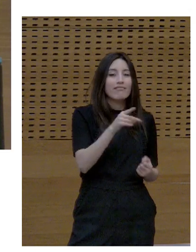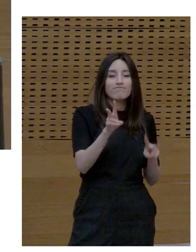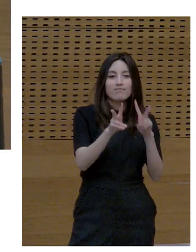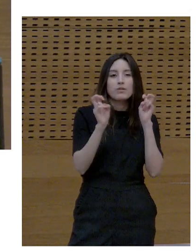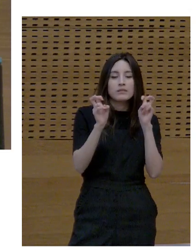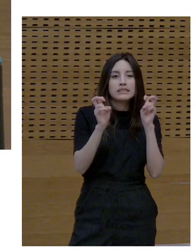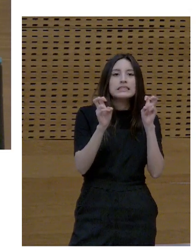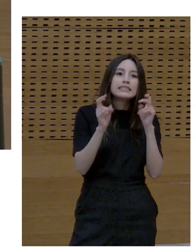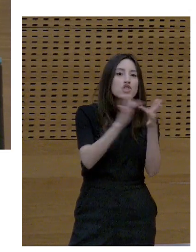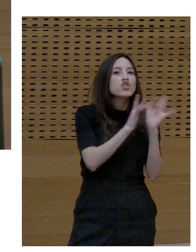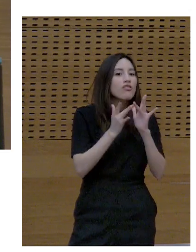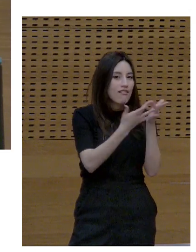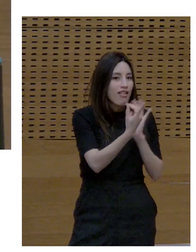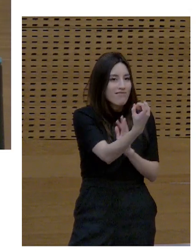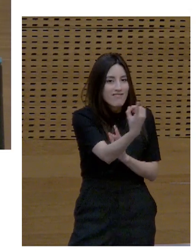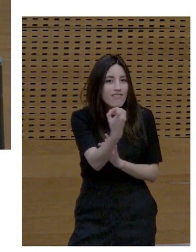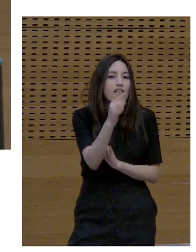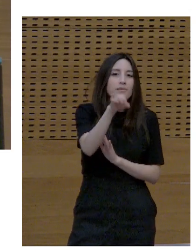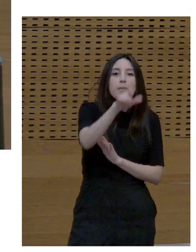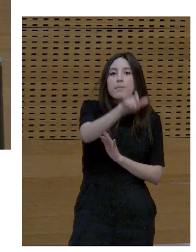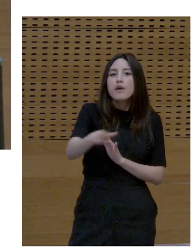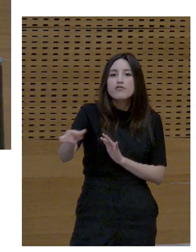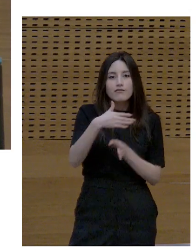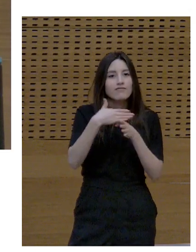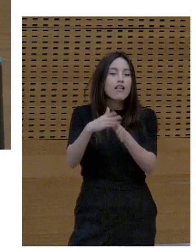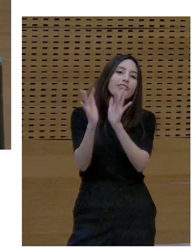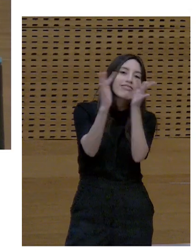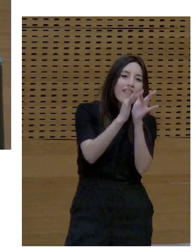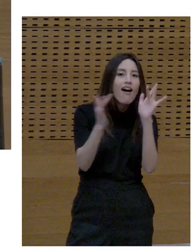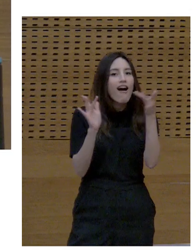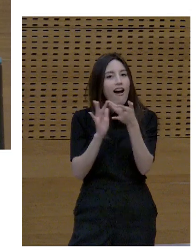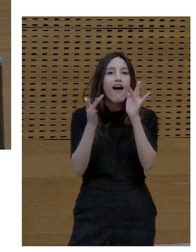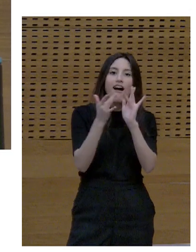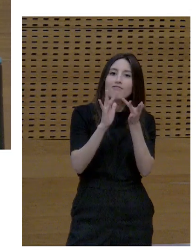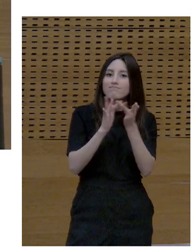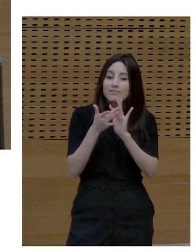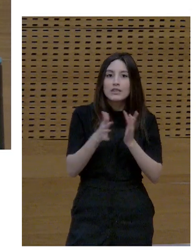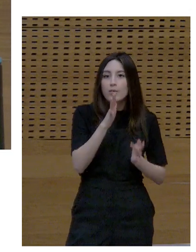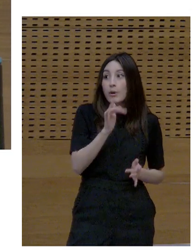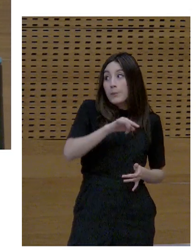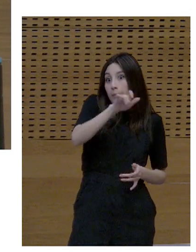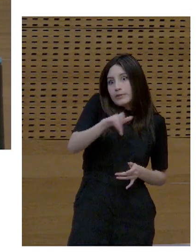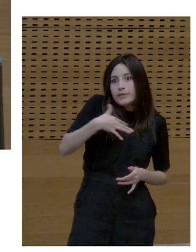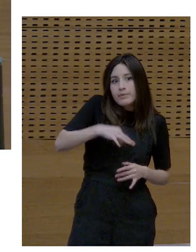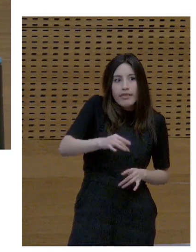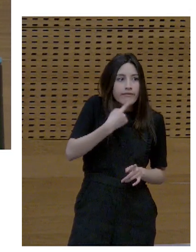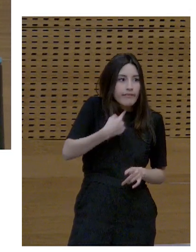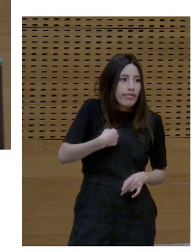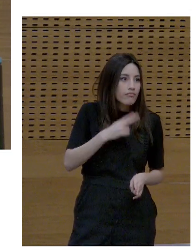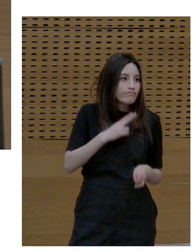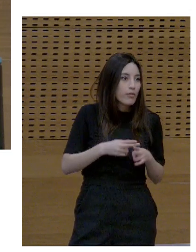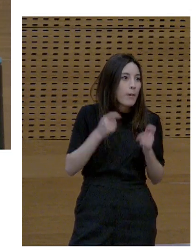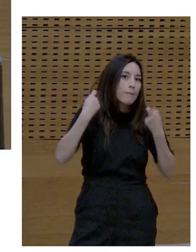de socializar, de estar con otras personas, porque una de las máximas que mucha gente me llamará pesado porque esto